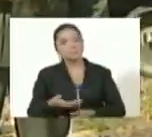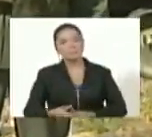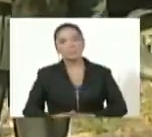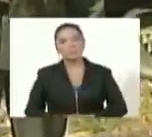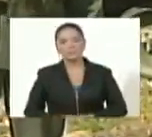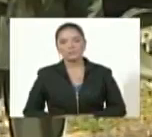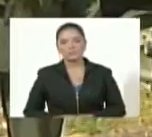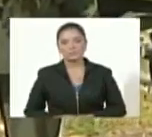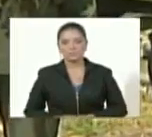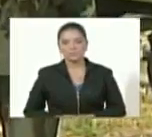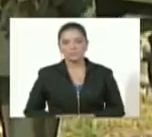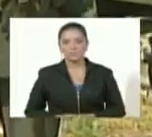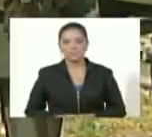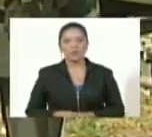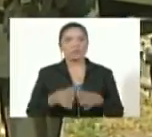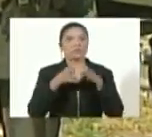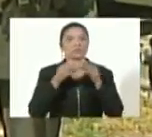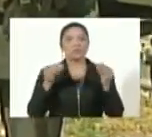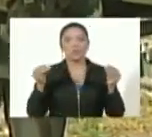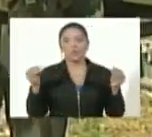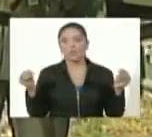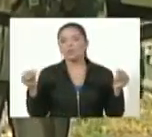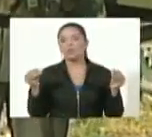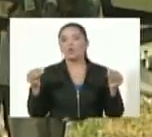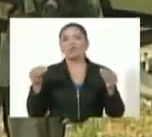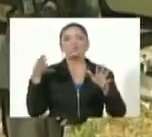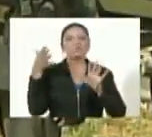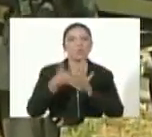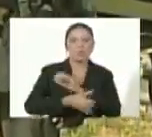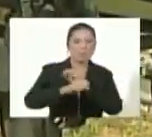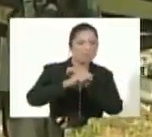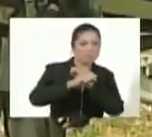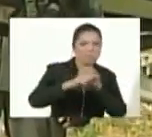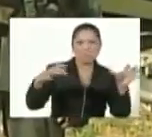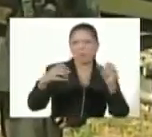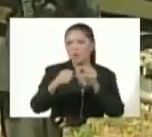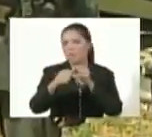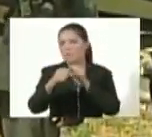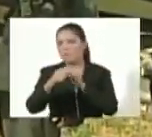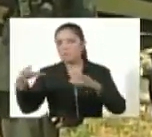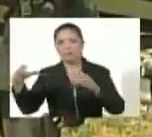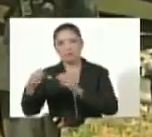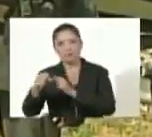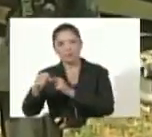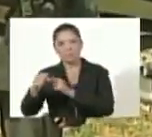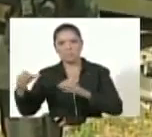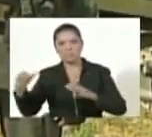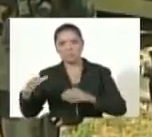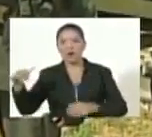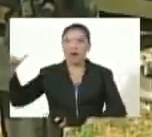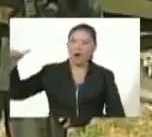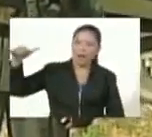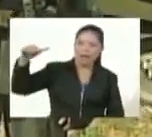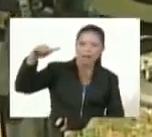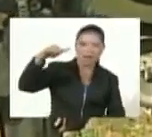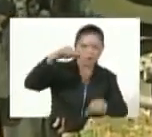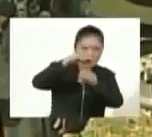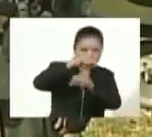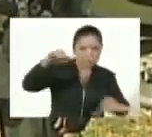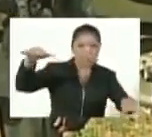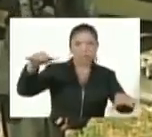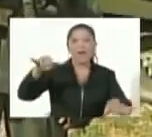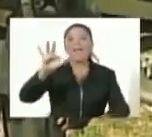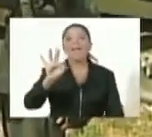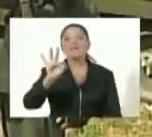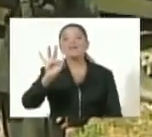Igualmente, todo lo que tiene que ver con el bombardeo estratégico de nuestra fuerza aérea, empleando aviones F-16,